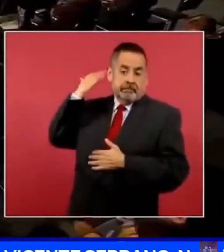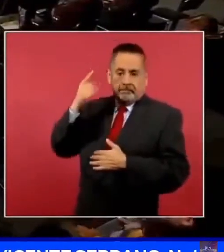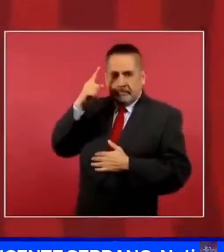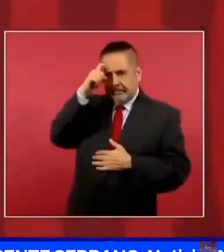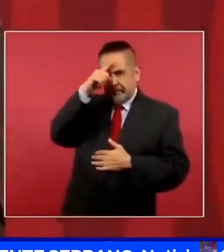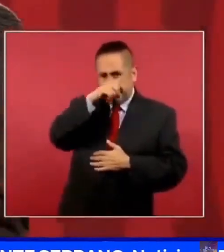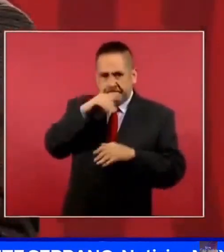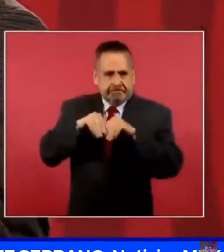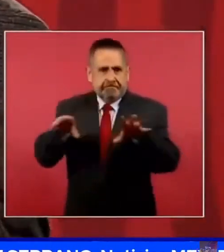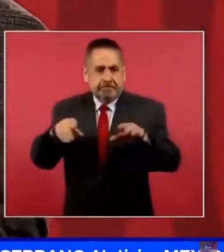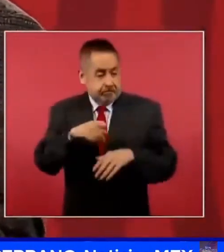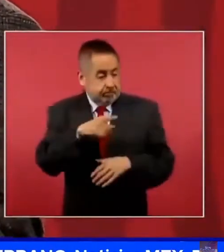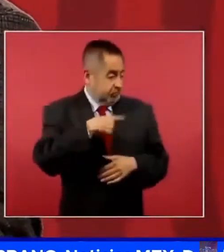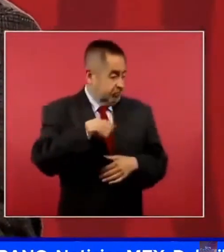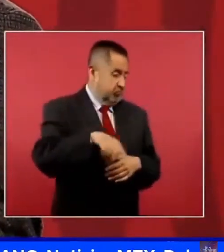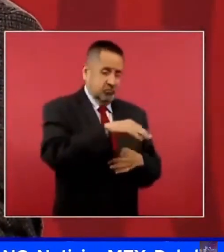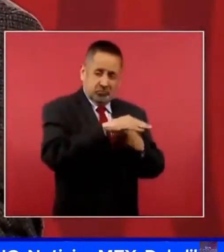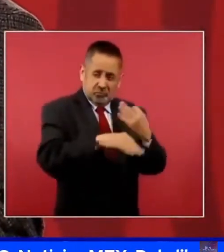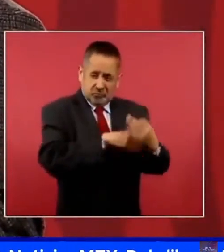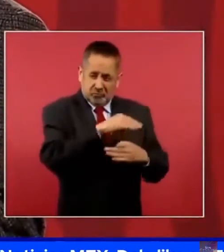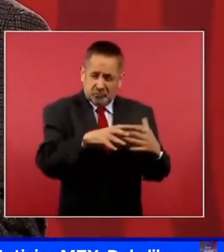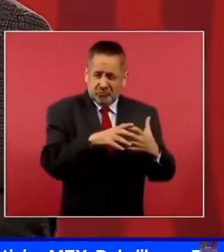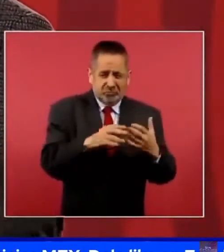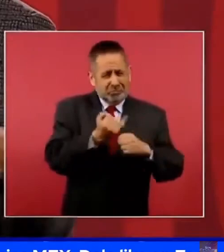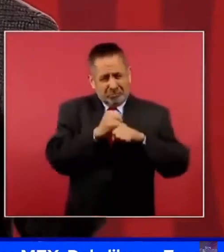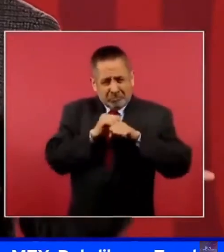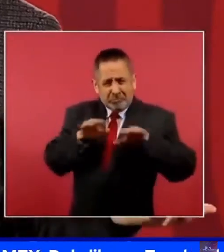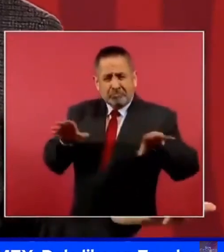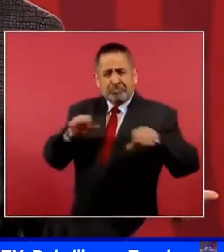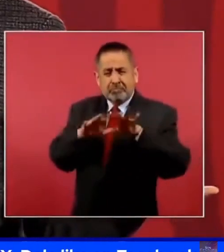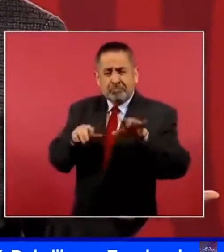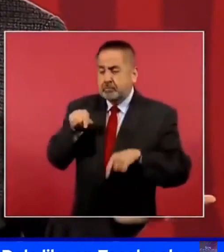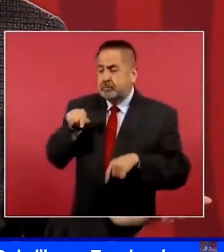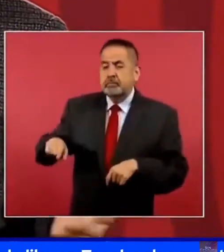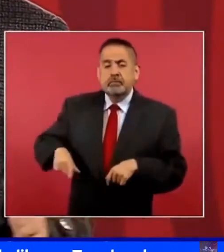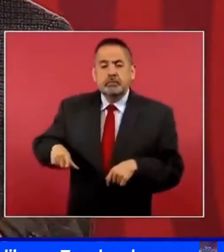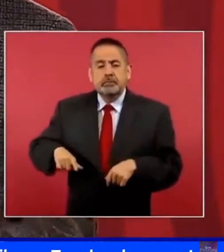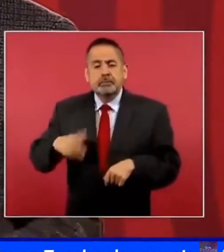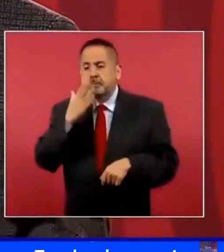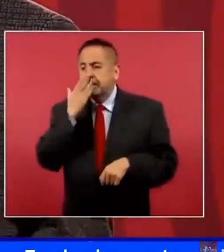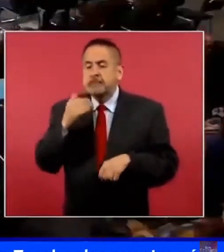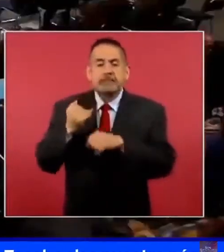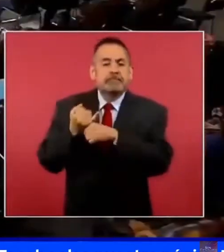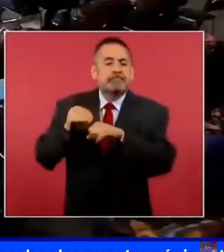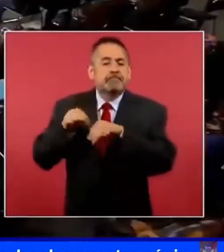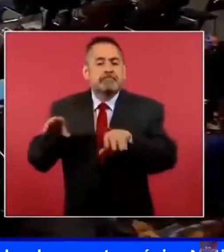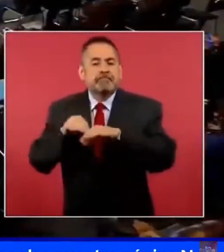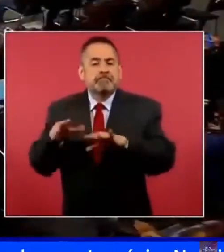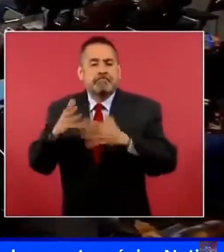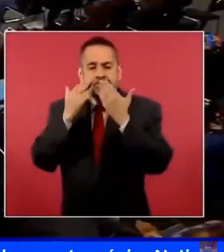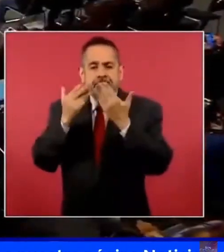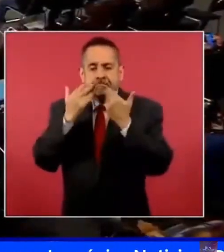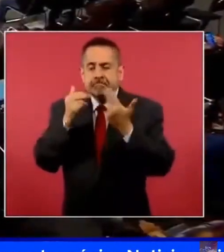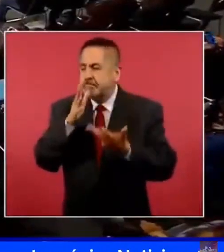pues eran todos ellos y nosotros no teníamos manera.